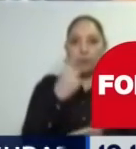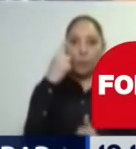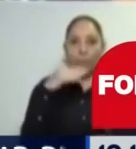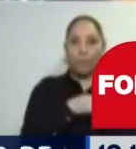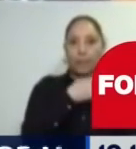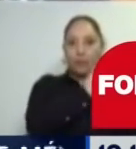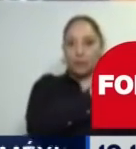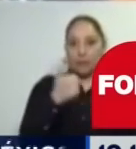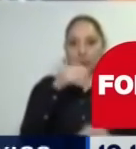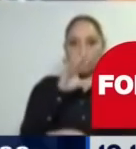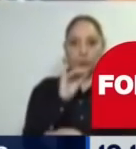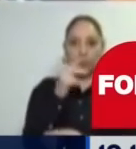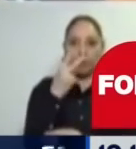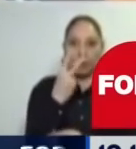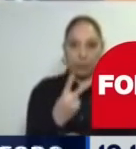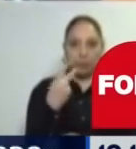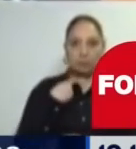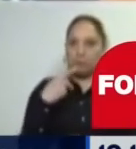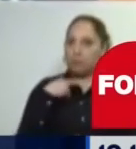1,692 activas.